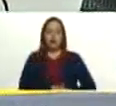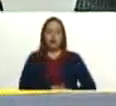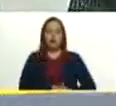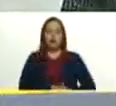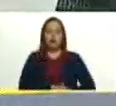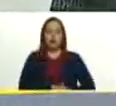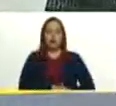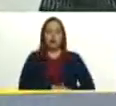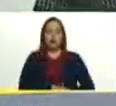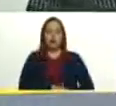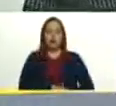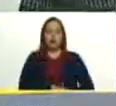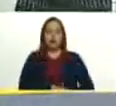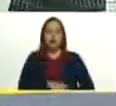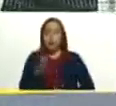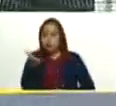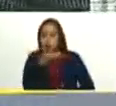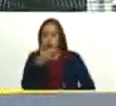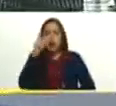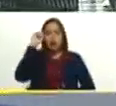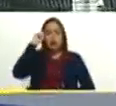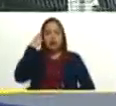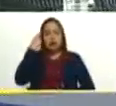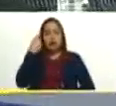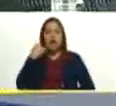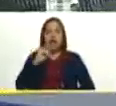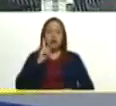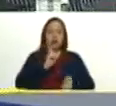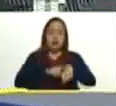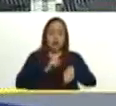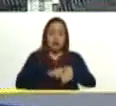XXI. Ustedes recuerdan que fue el momento